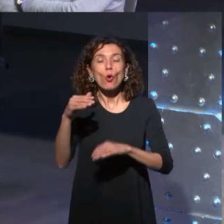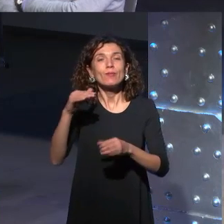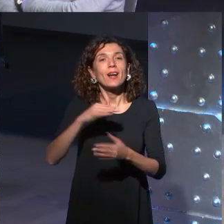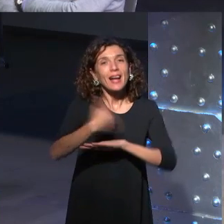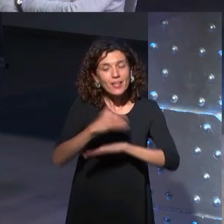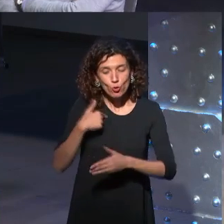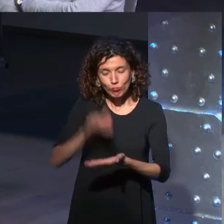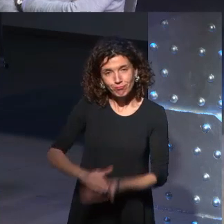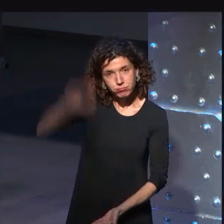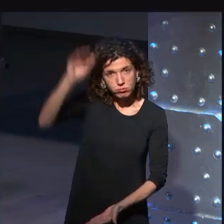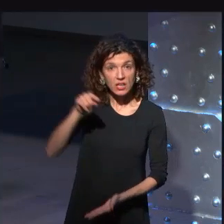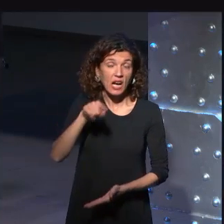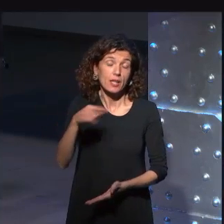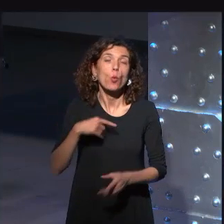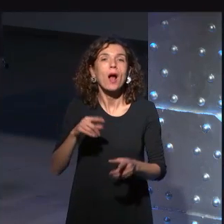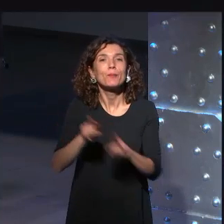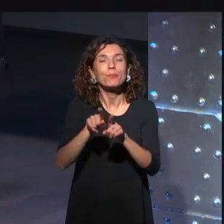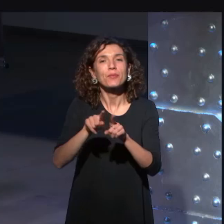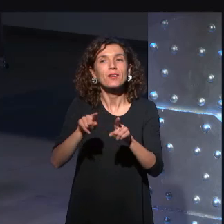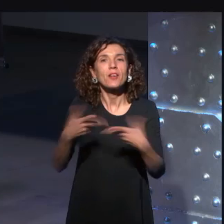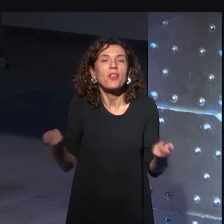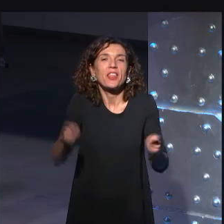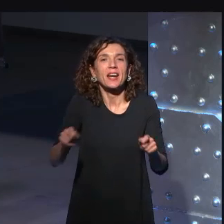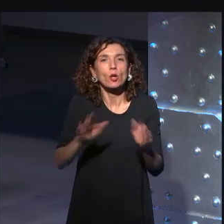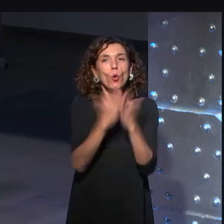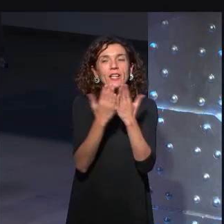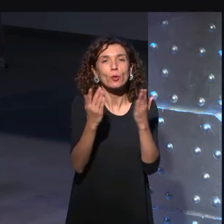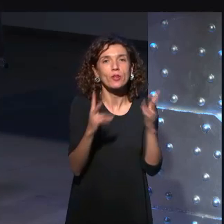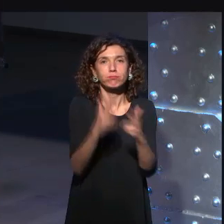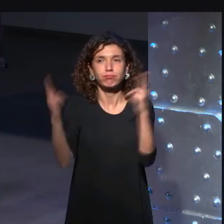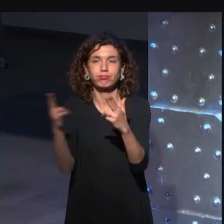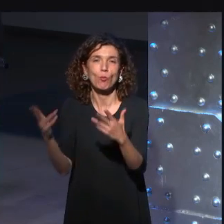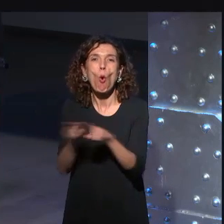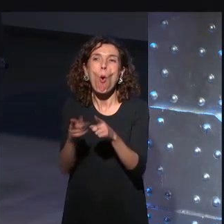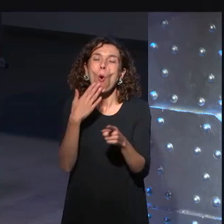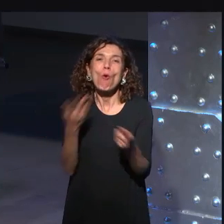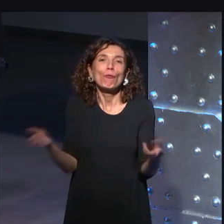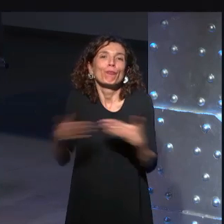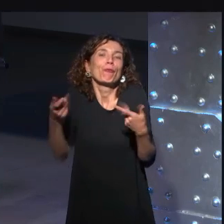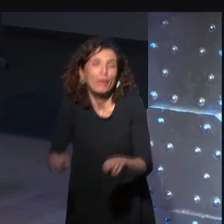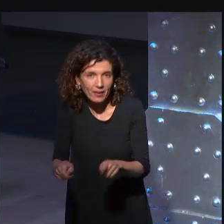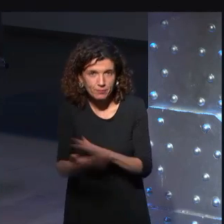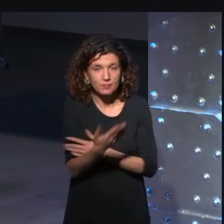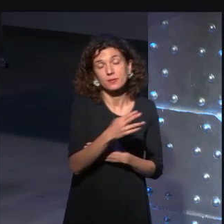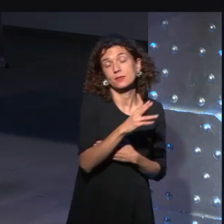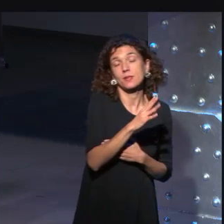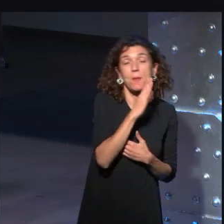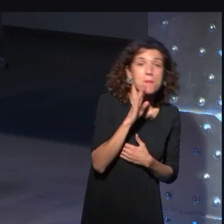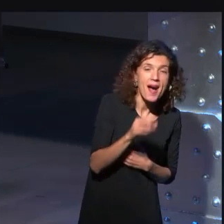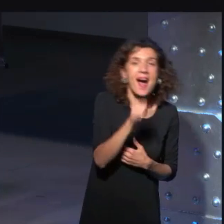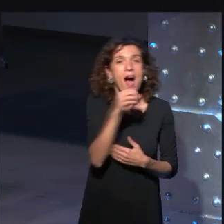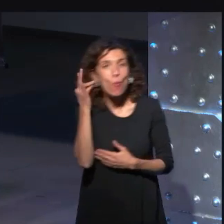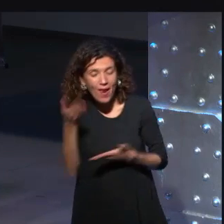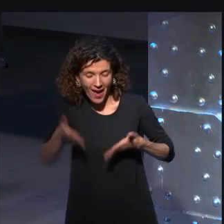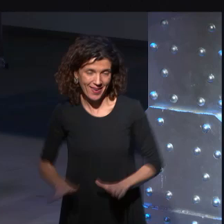aquí termina como cerrando el círculo. Y es Retorno 101 es como la abuelita, Amores Perros es la mamá, y esta es